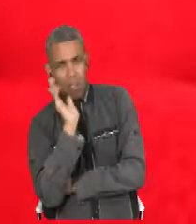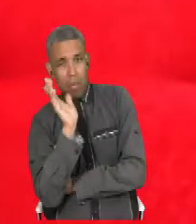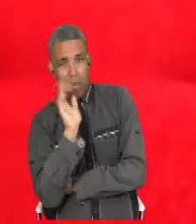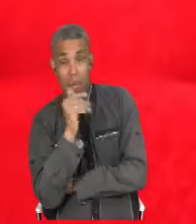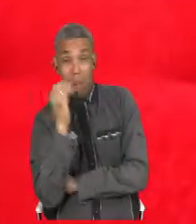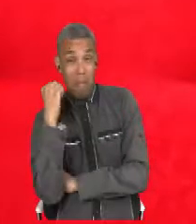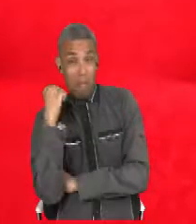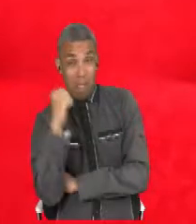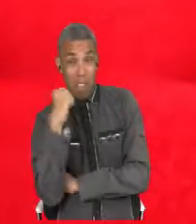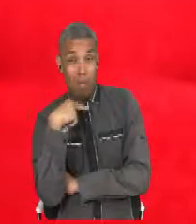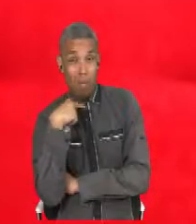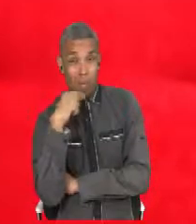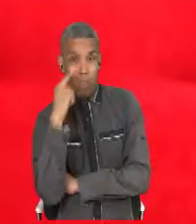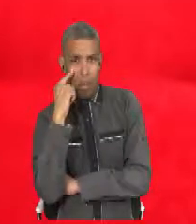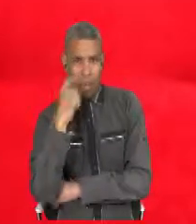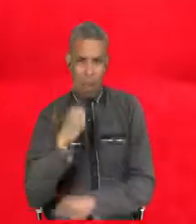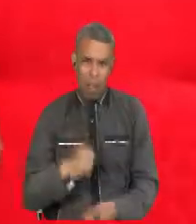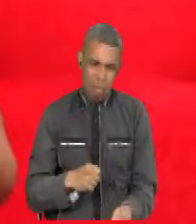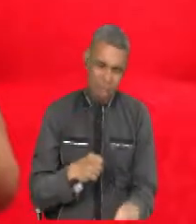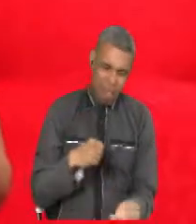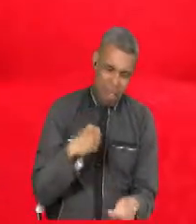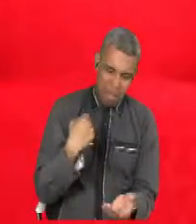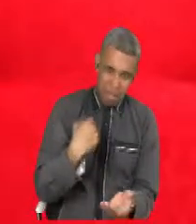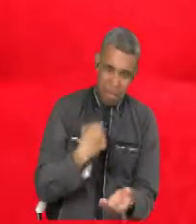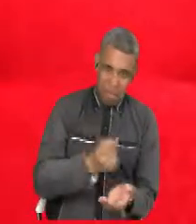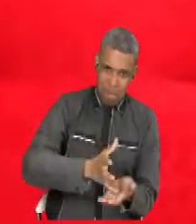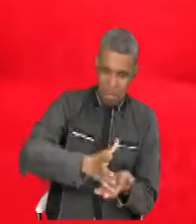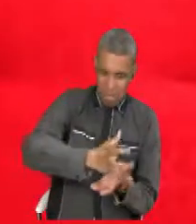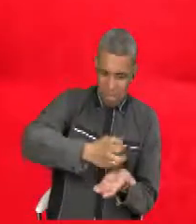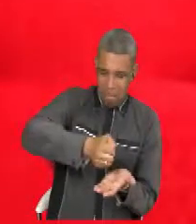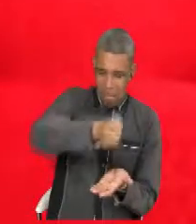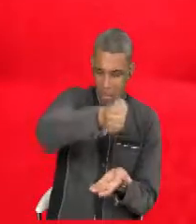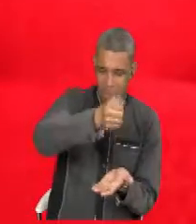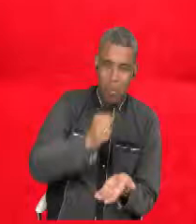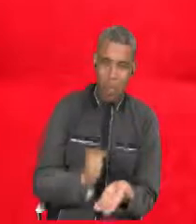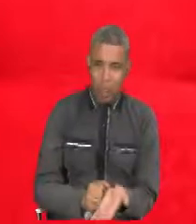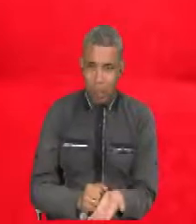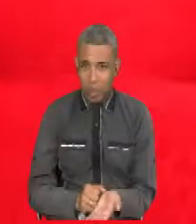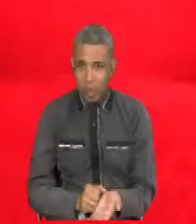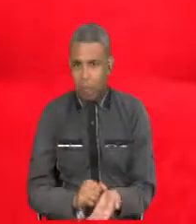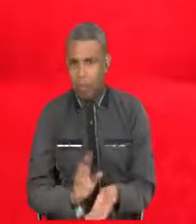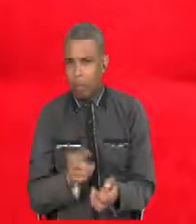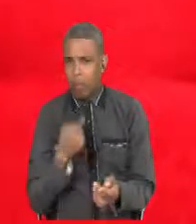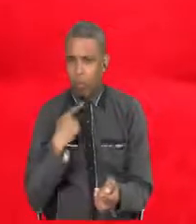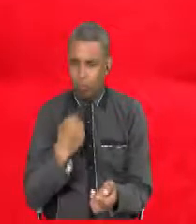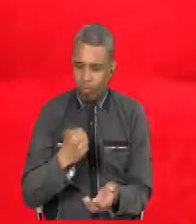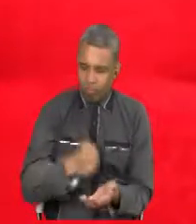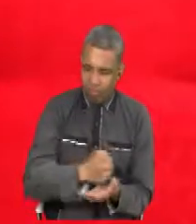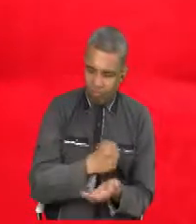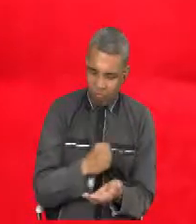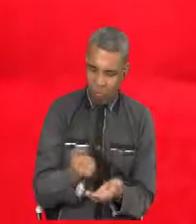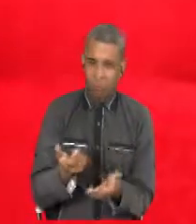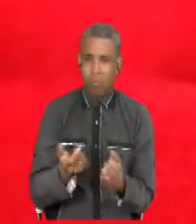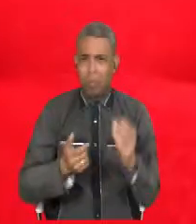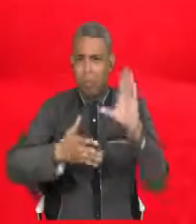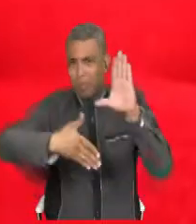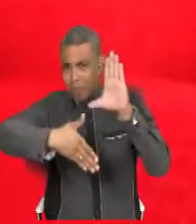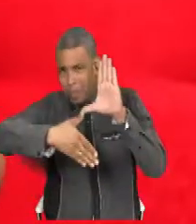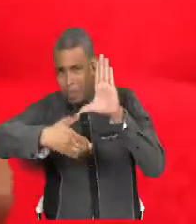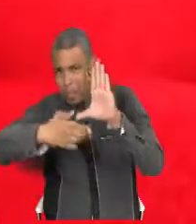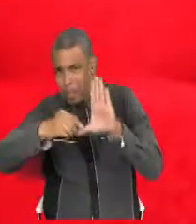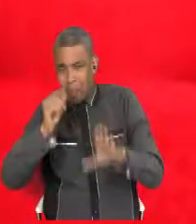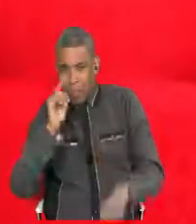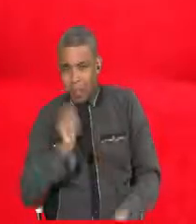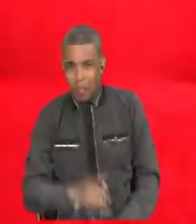de que lo mío era la salsa, salsa colombiana, salsa puertorriqueña, venezolana. Bueno, ahí estamos escuchando